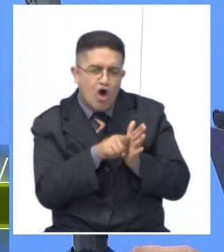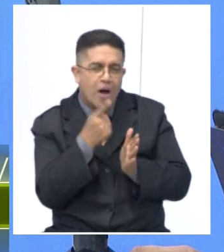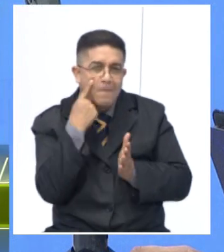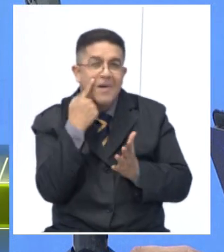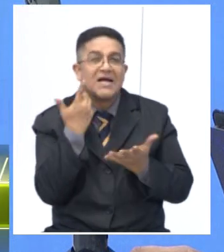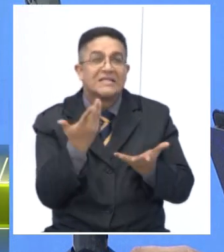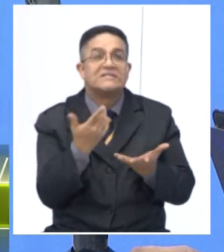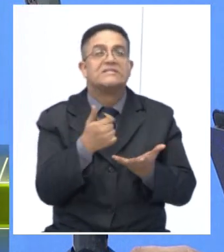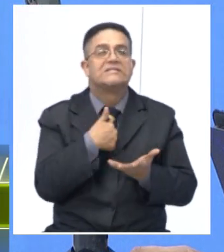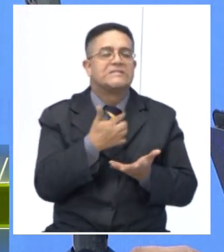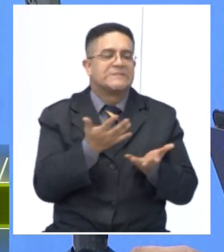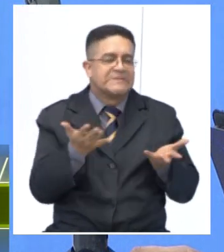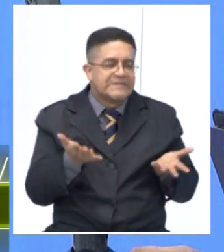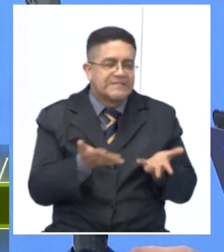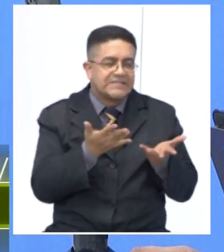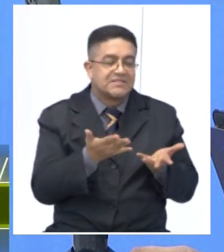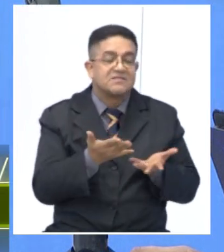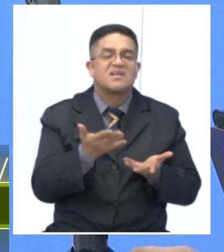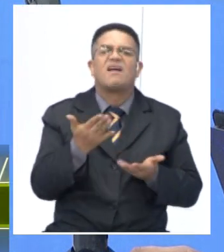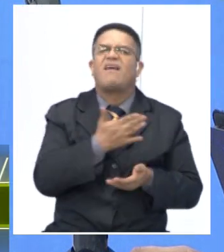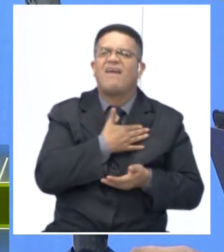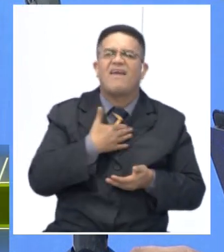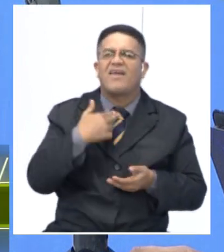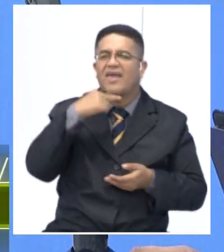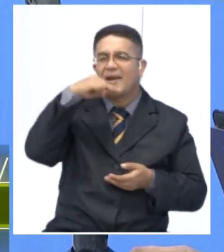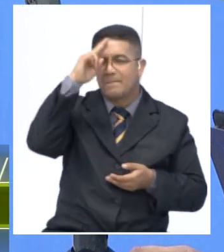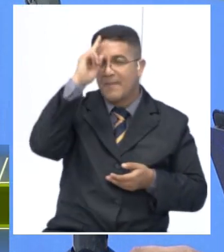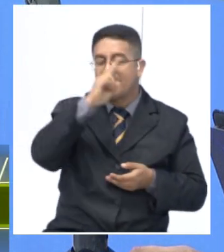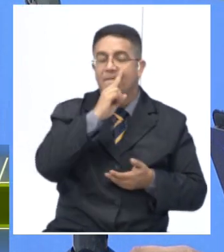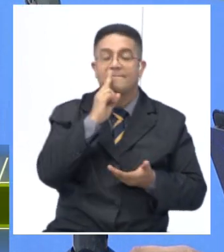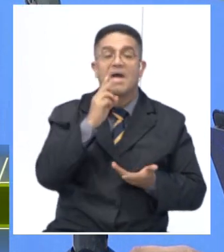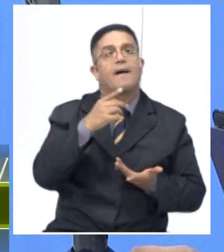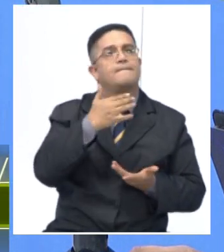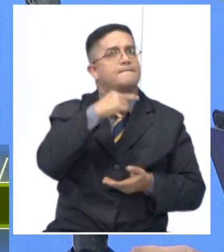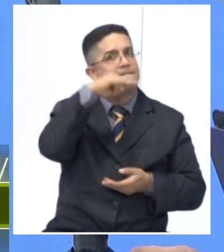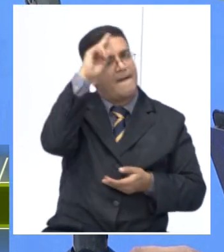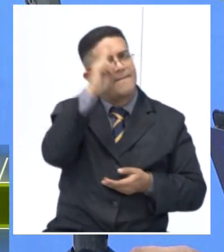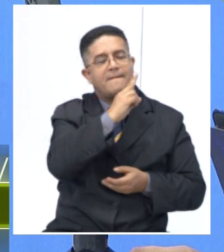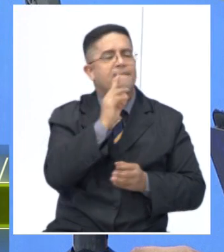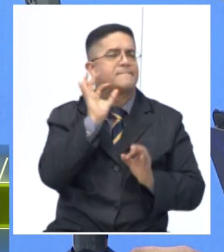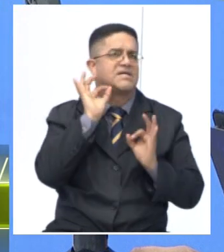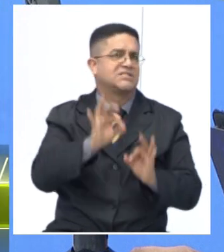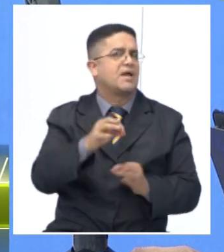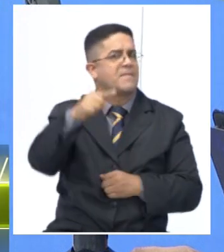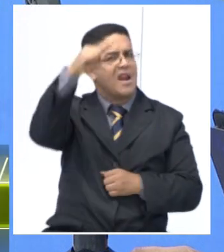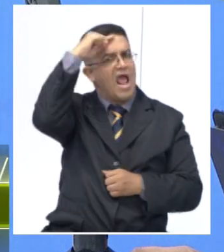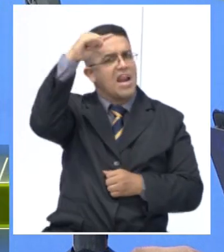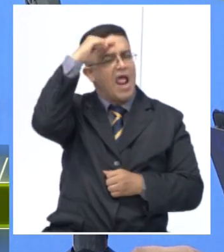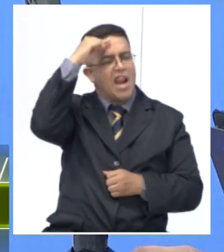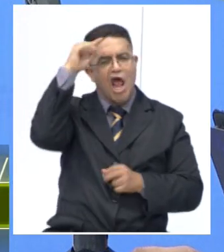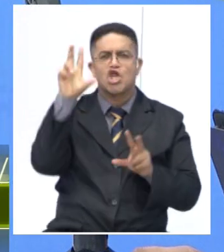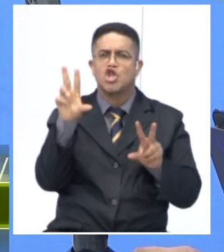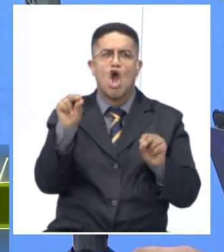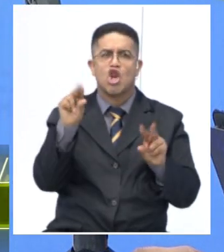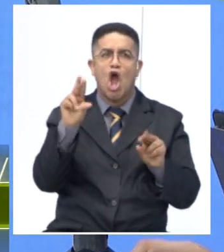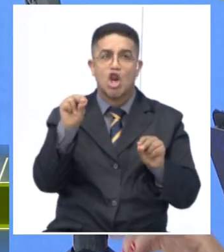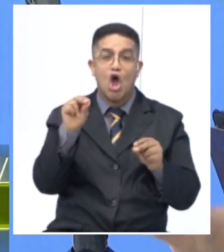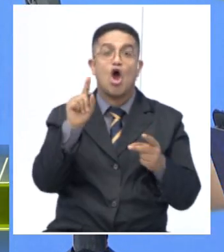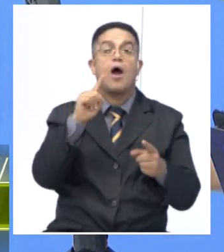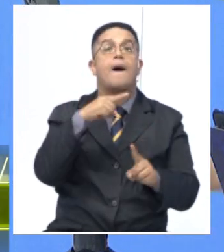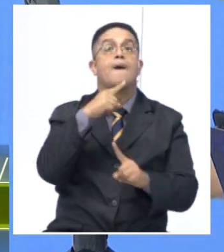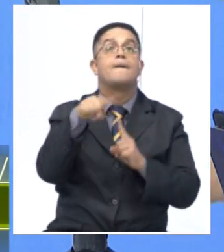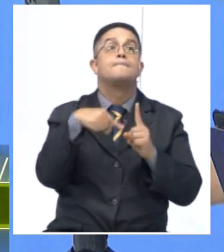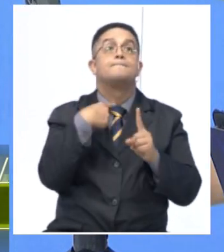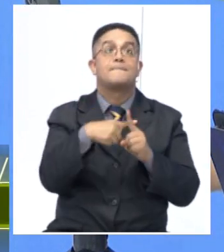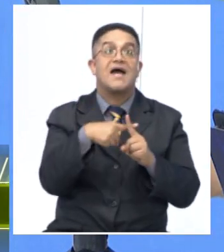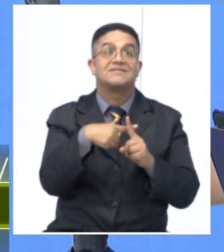uno quiere en el padre, evitar ese periodo de negación que muchas veces pasamos por él. Y el abordaje